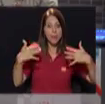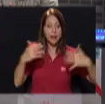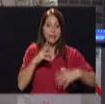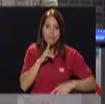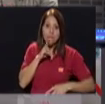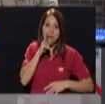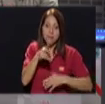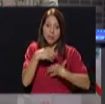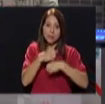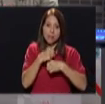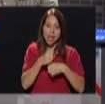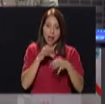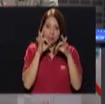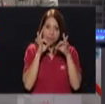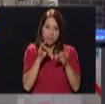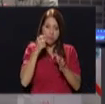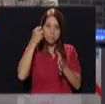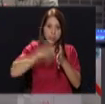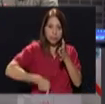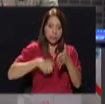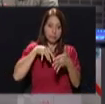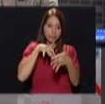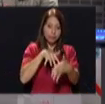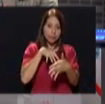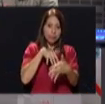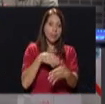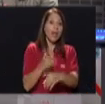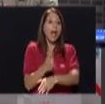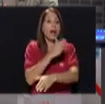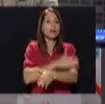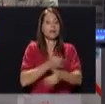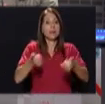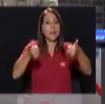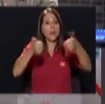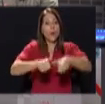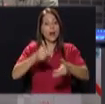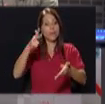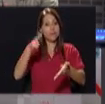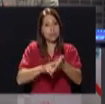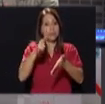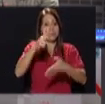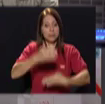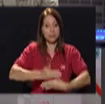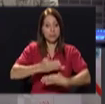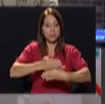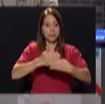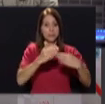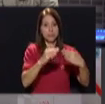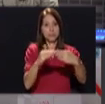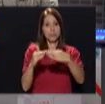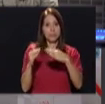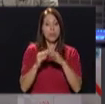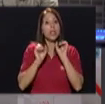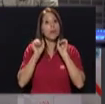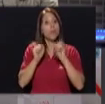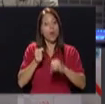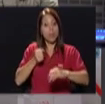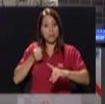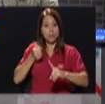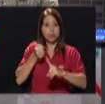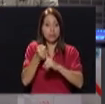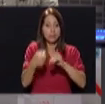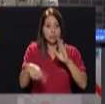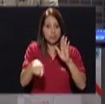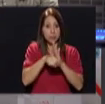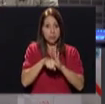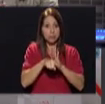impacto ambiental definitivamente se hagan con la debida rigurosidad antes de aprobar cualquier desarrollo